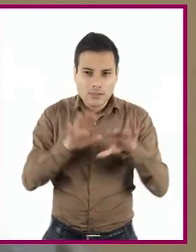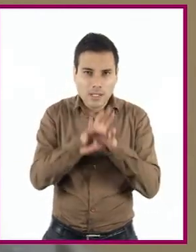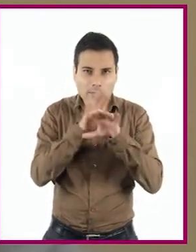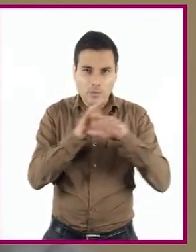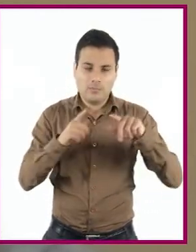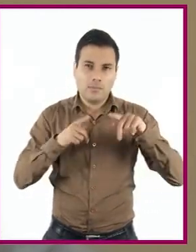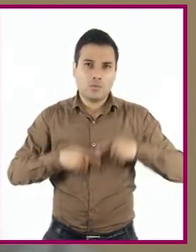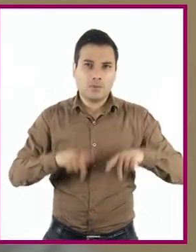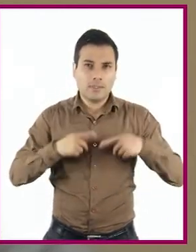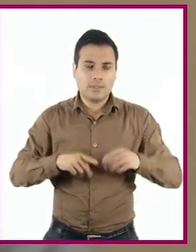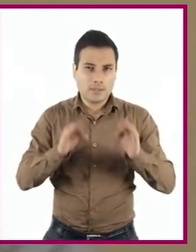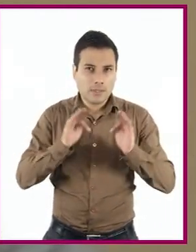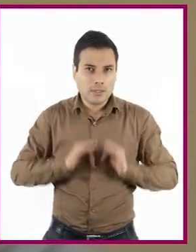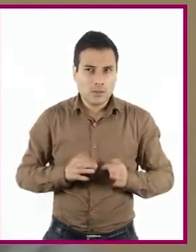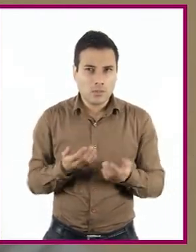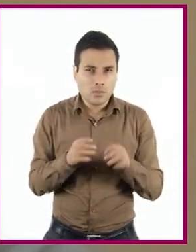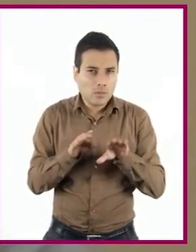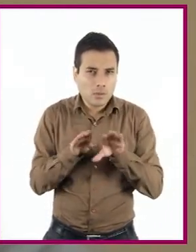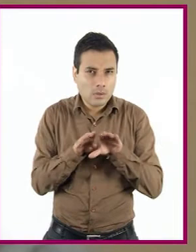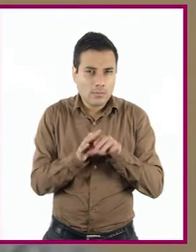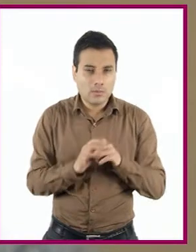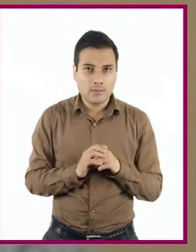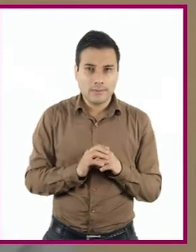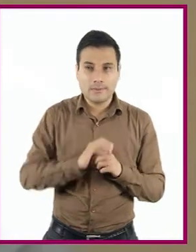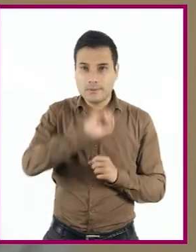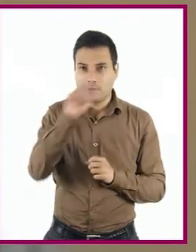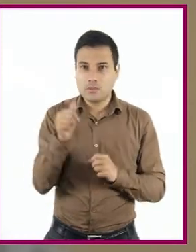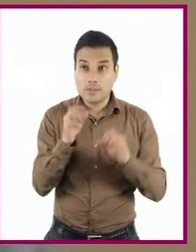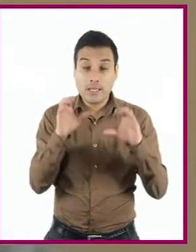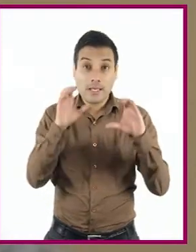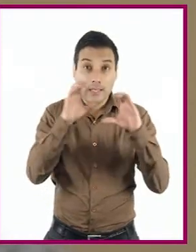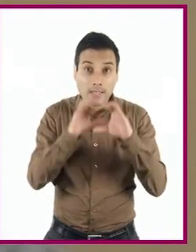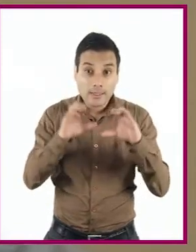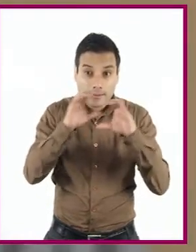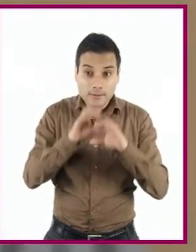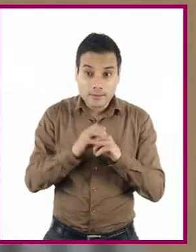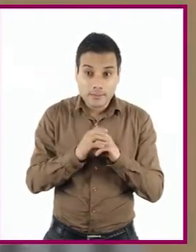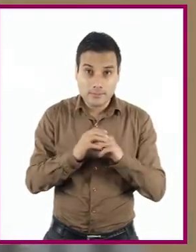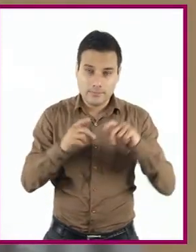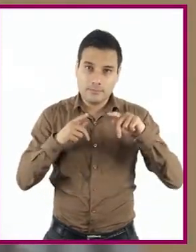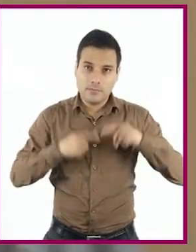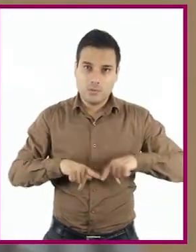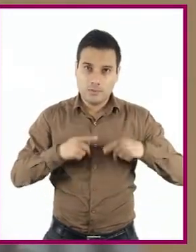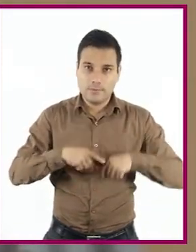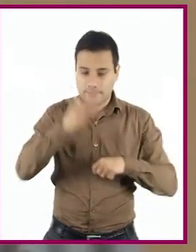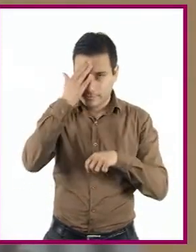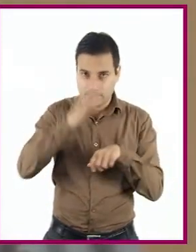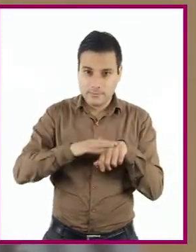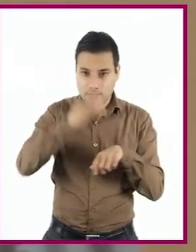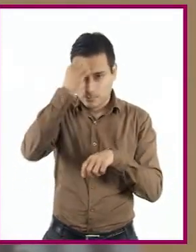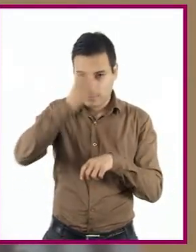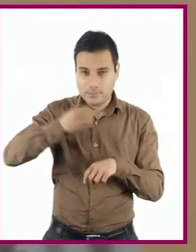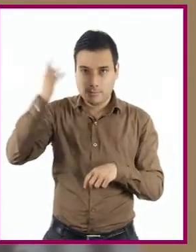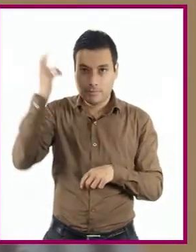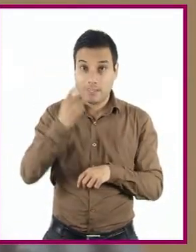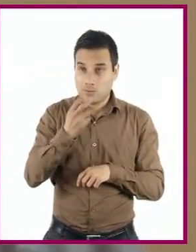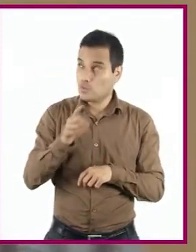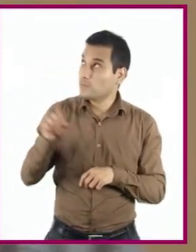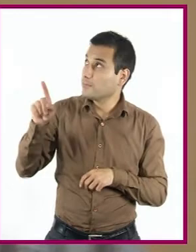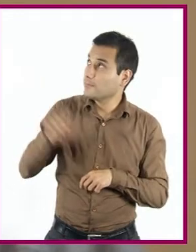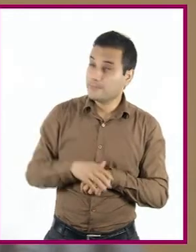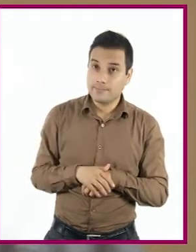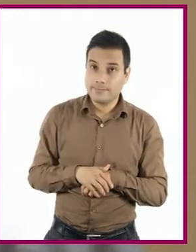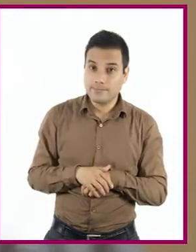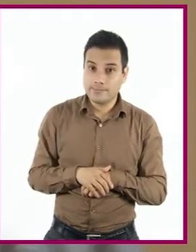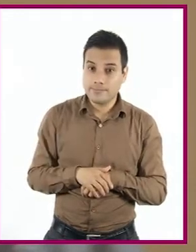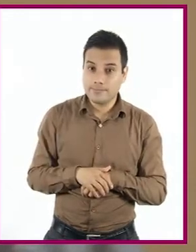aún más. Esto ocasionó que su canto ya no les borrara la memoria a la gente. No, pues este es uno de los ejemplares que les cambió el canto